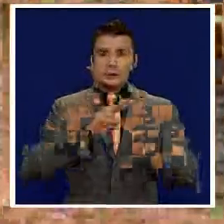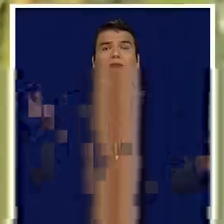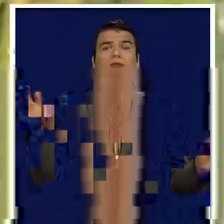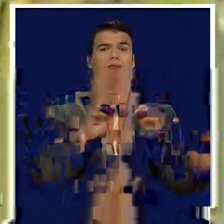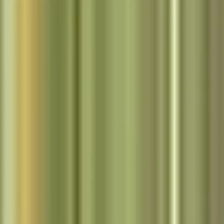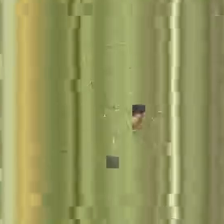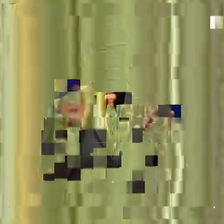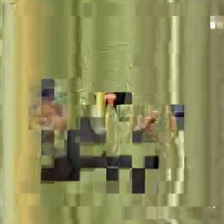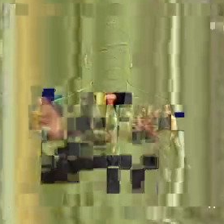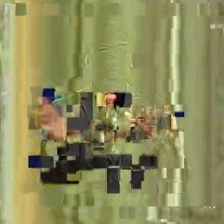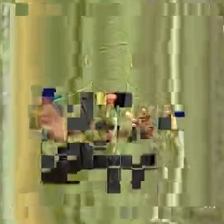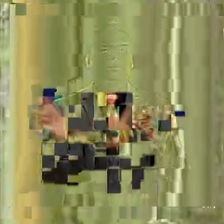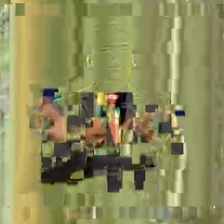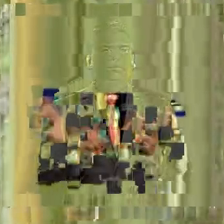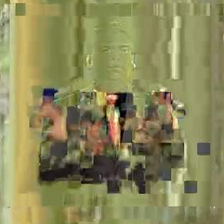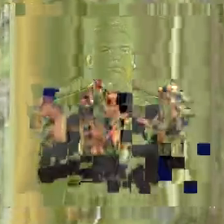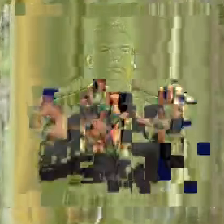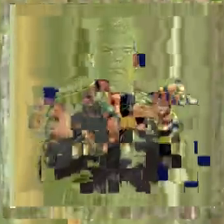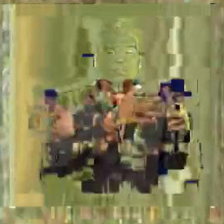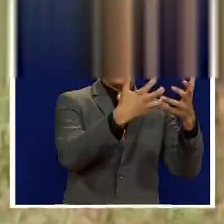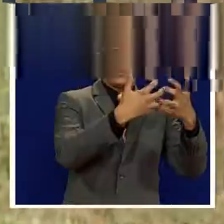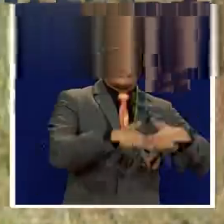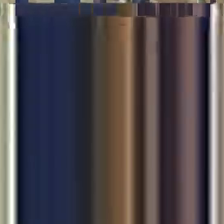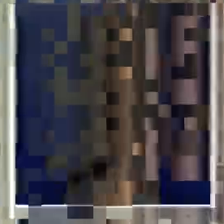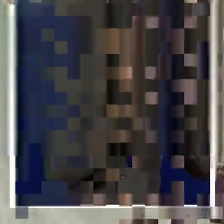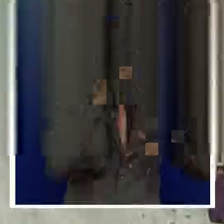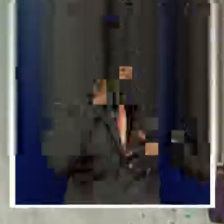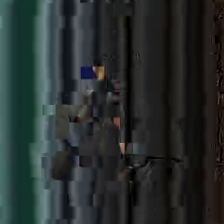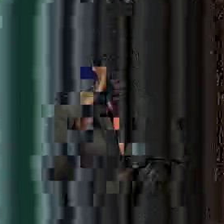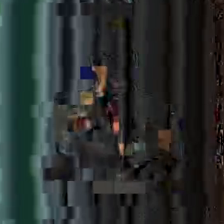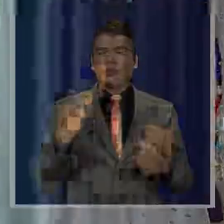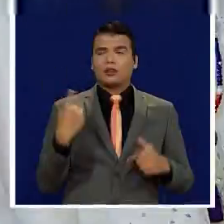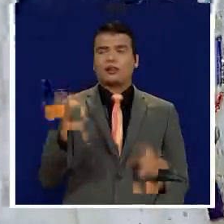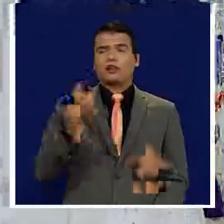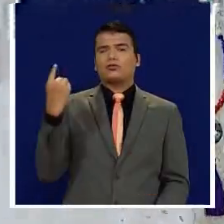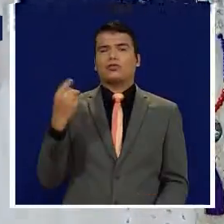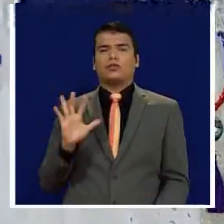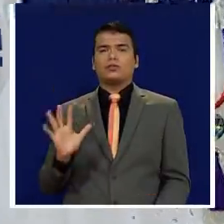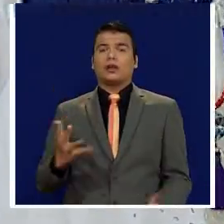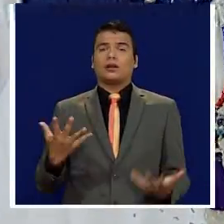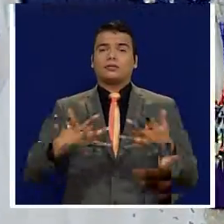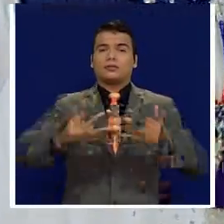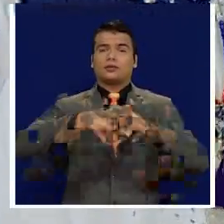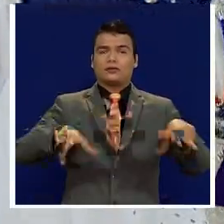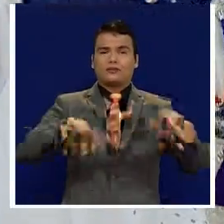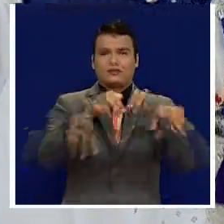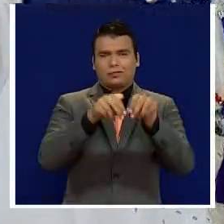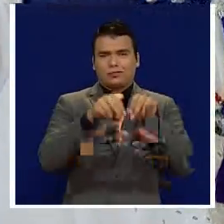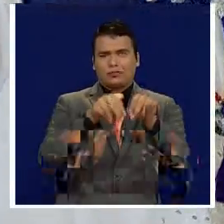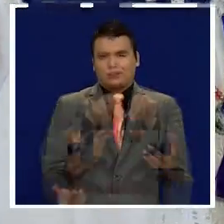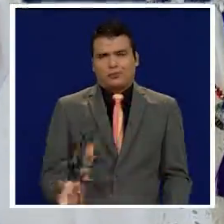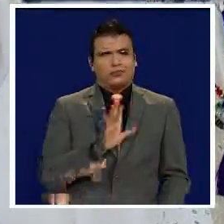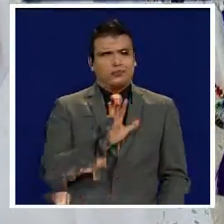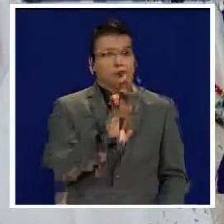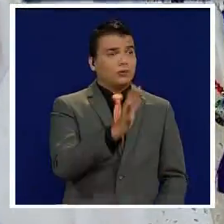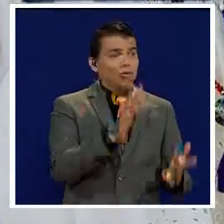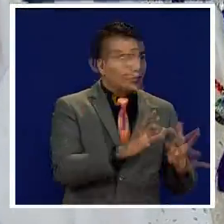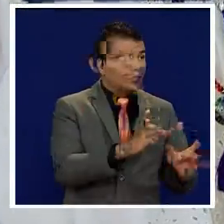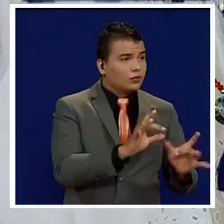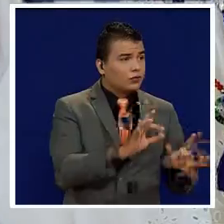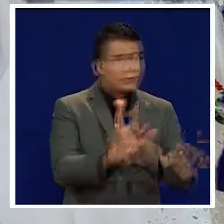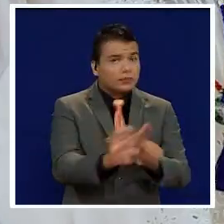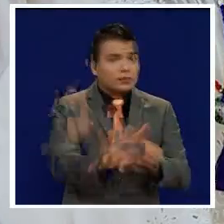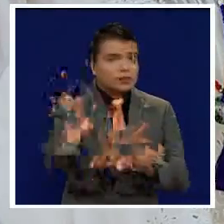Panel que es el panel del sector privado, porque la reintegración no la podemos hacer solo. Estas oportunidades que el sector privado para nosotros son muy importantes y que